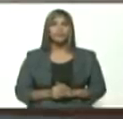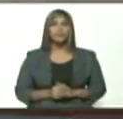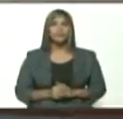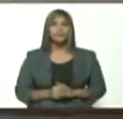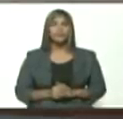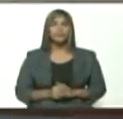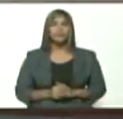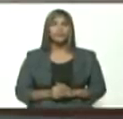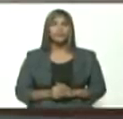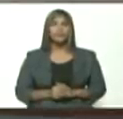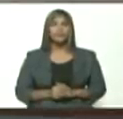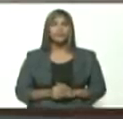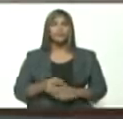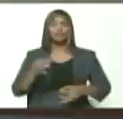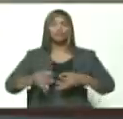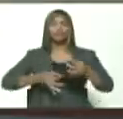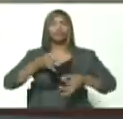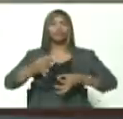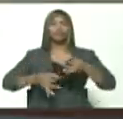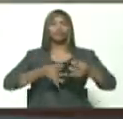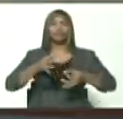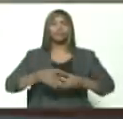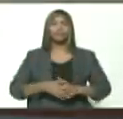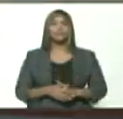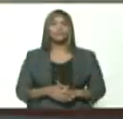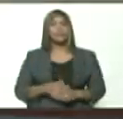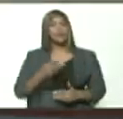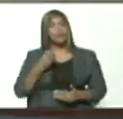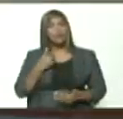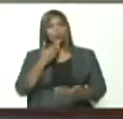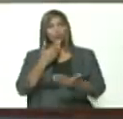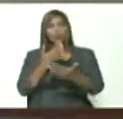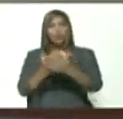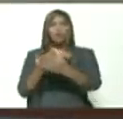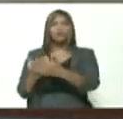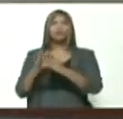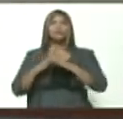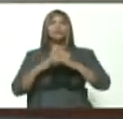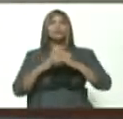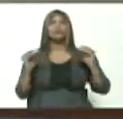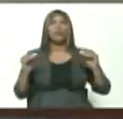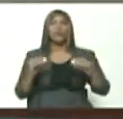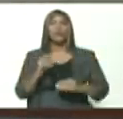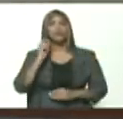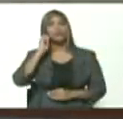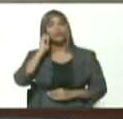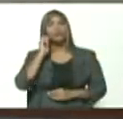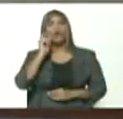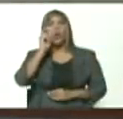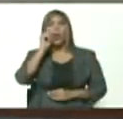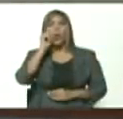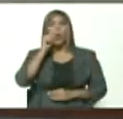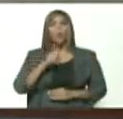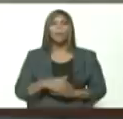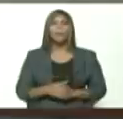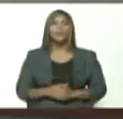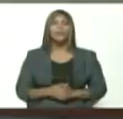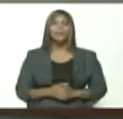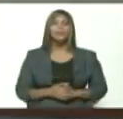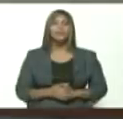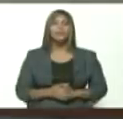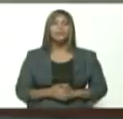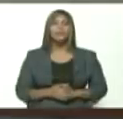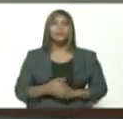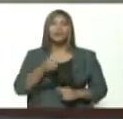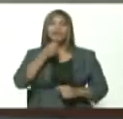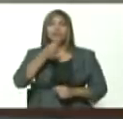hago la declaración. Bueno, antes que nada agradecerle a todos y a todas, los compañeros y compañeras de la